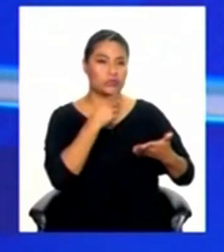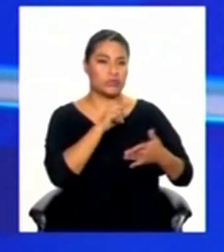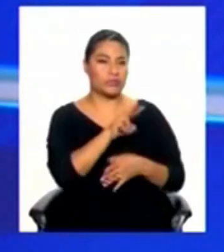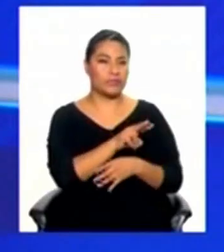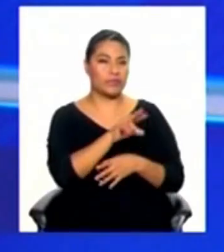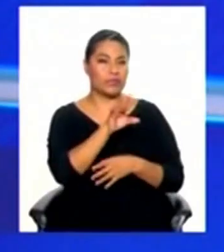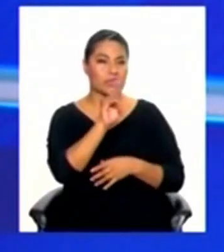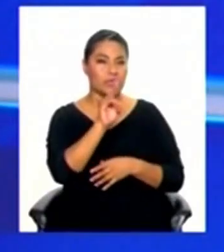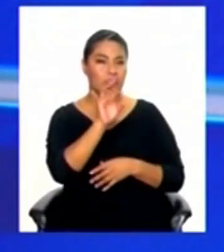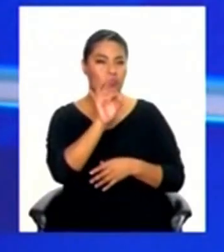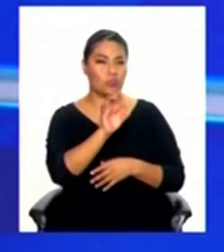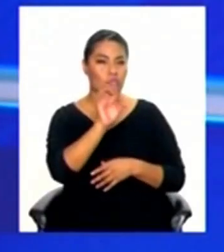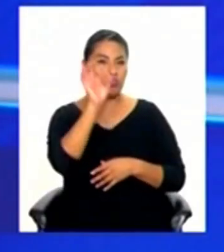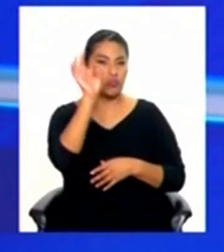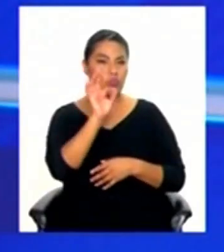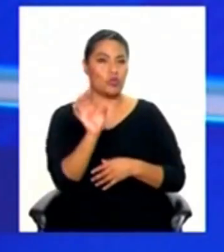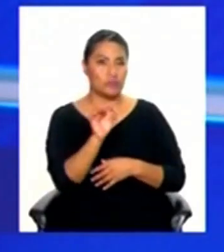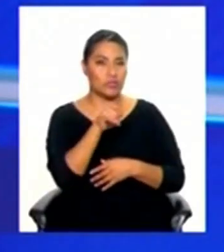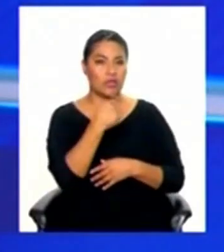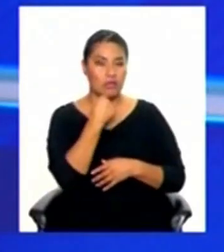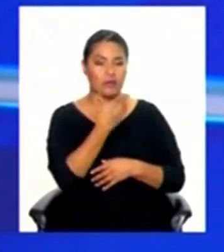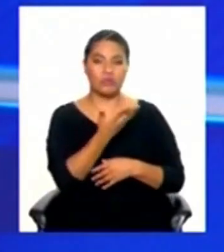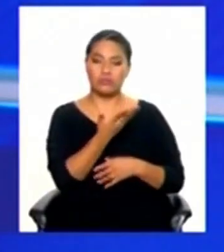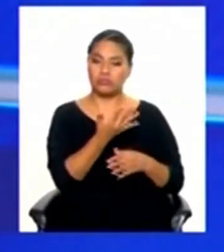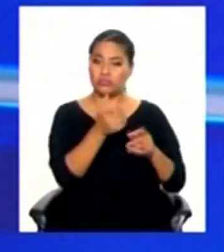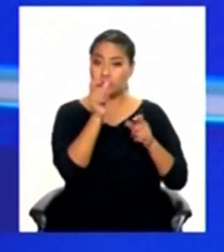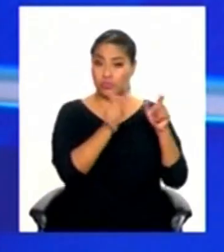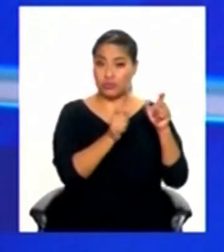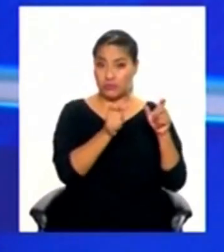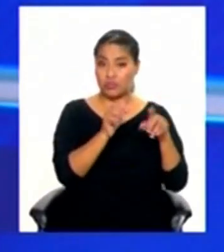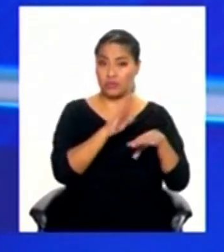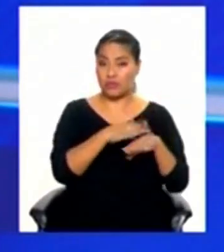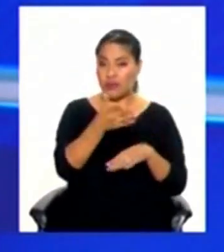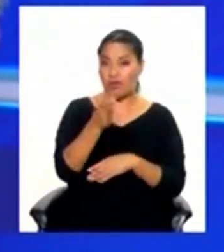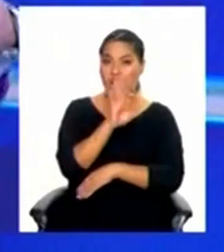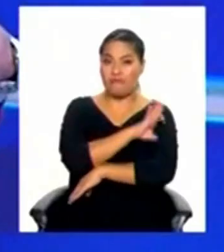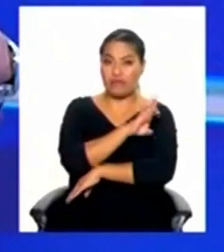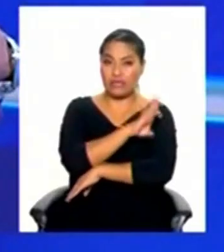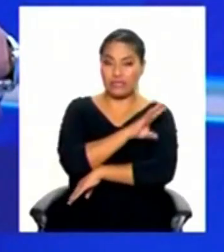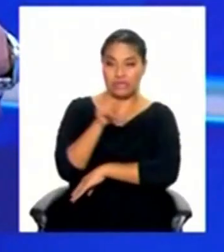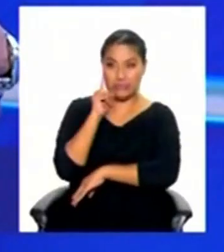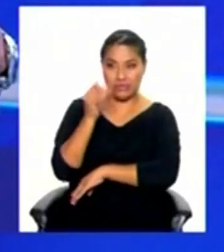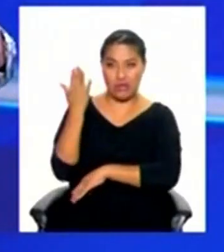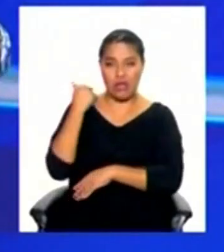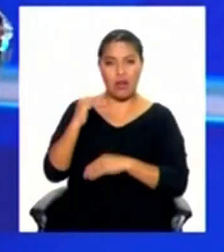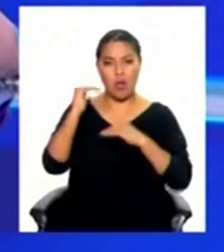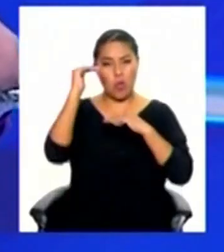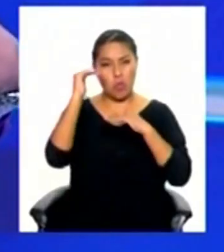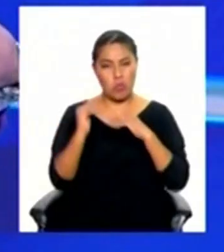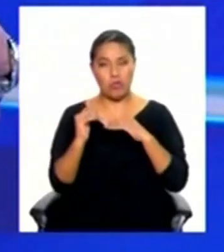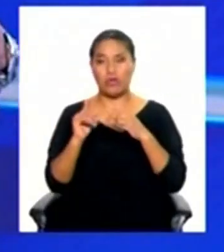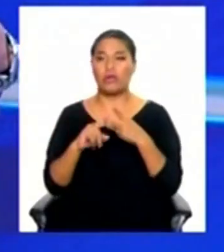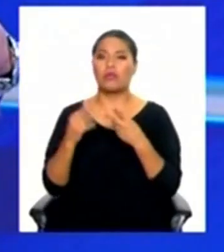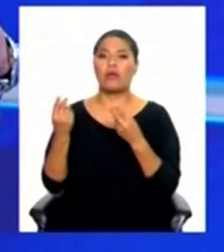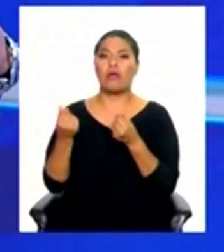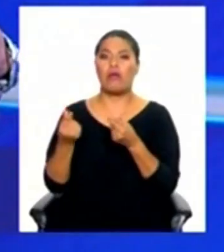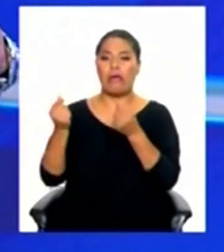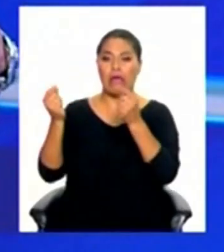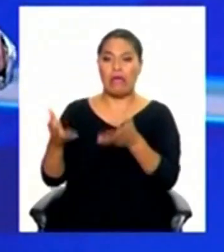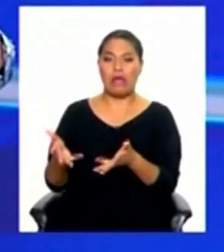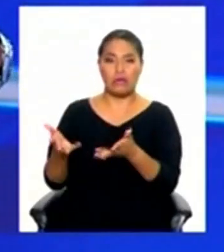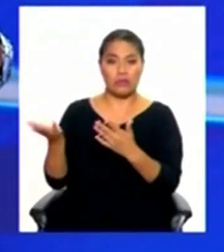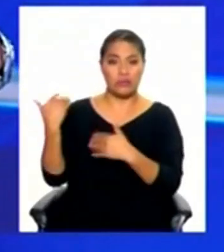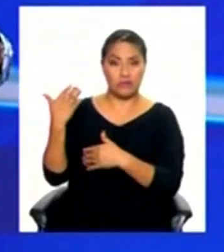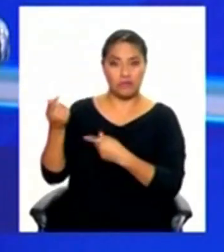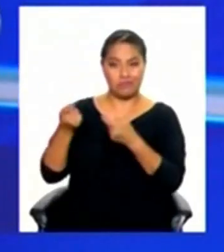27,5 de la población con el golpe fiscal con el bajo ingreso gasto de